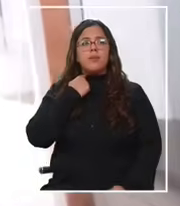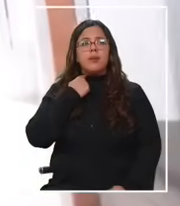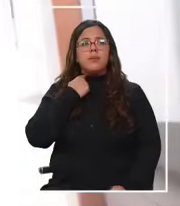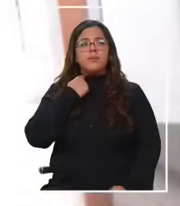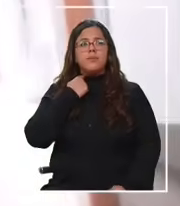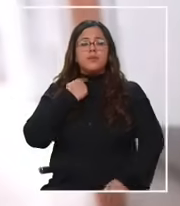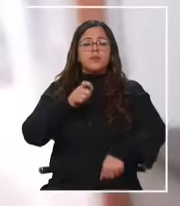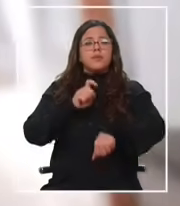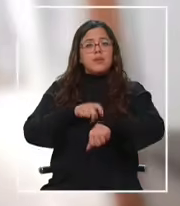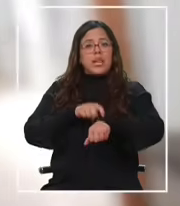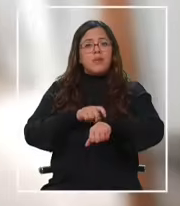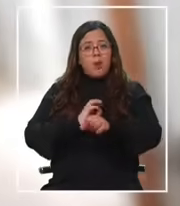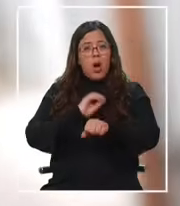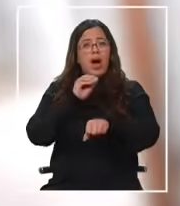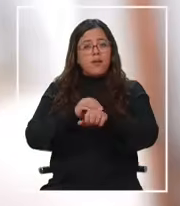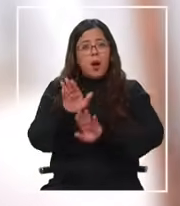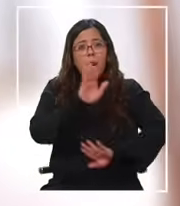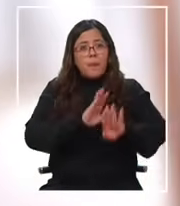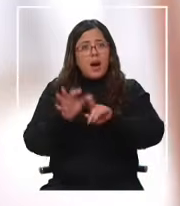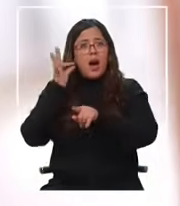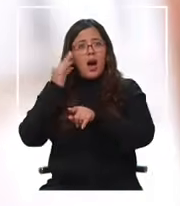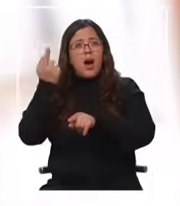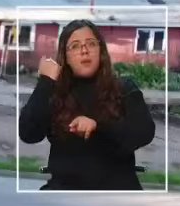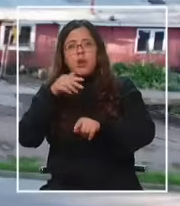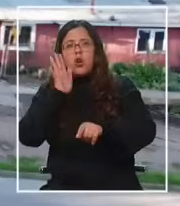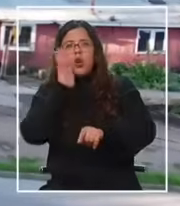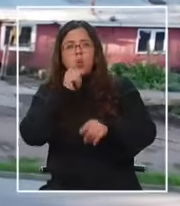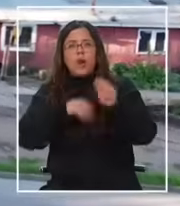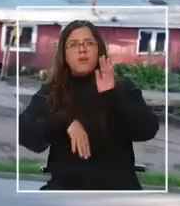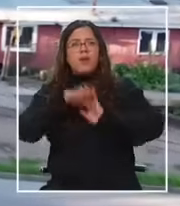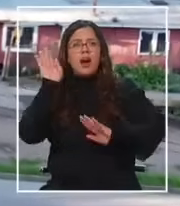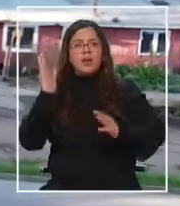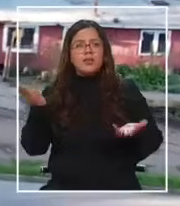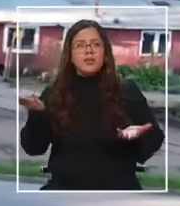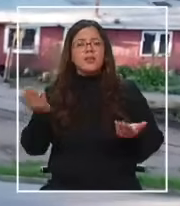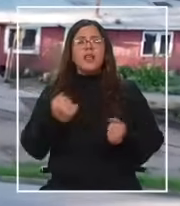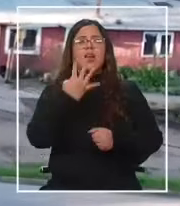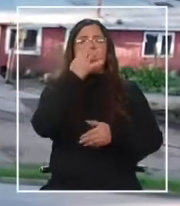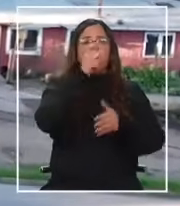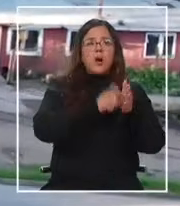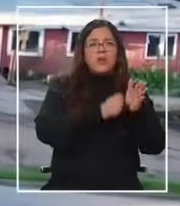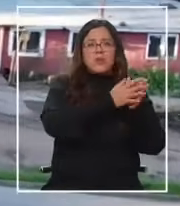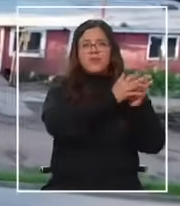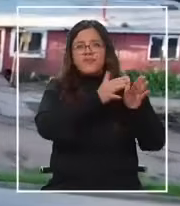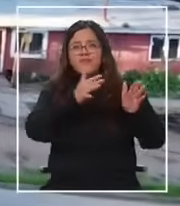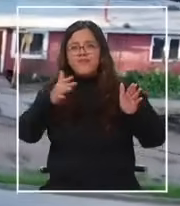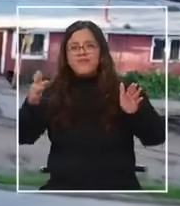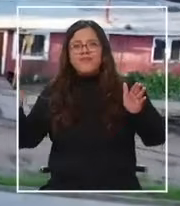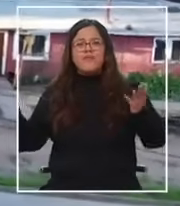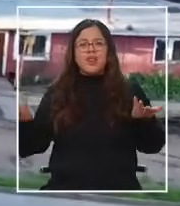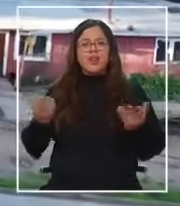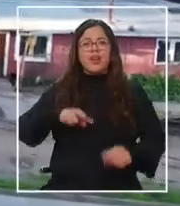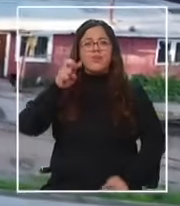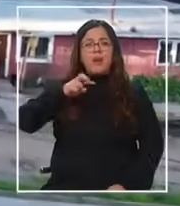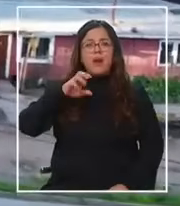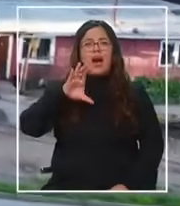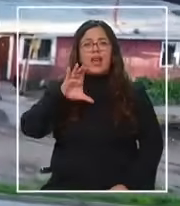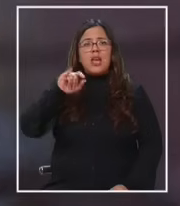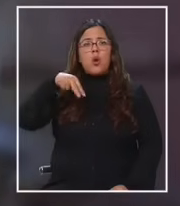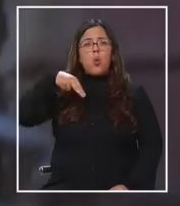tiempo, hubo alertas para protegerla, pero sin mayor amparo queda al menos 4 meses a merced de su padre y